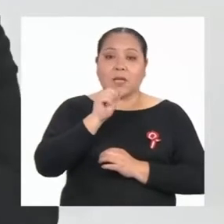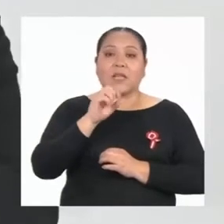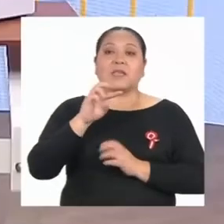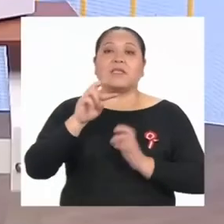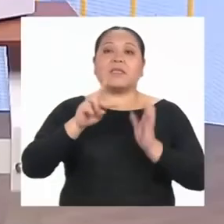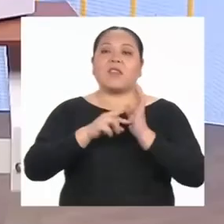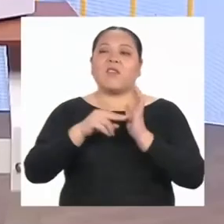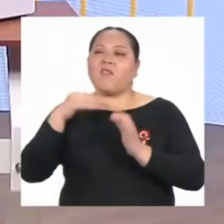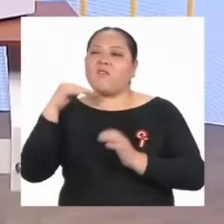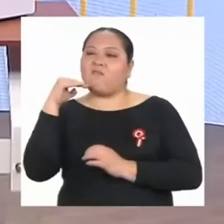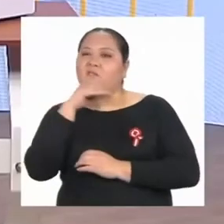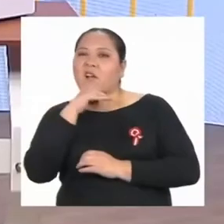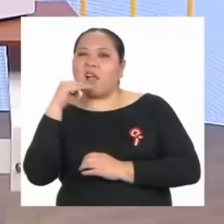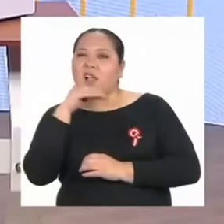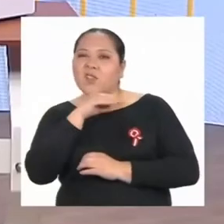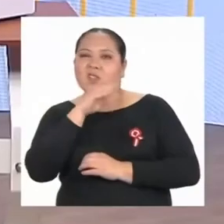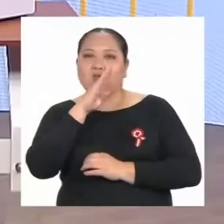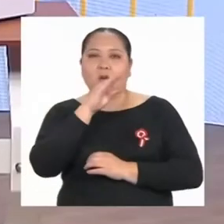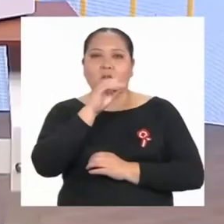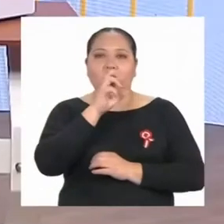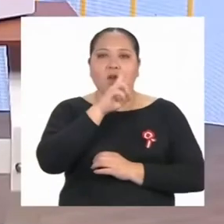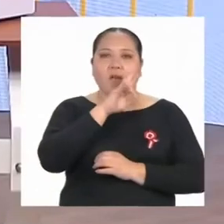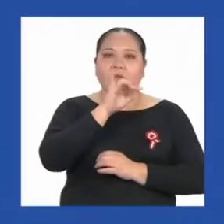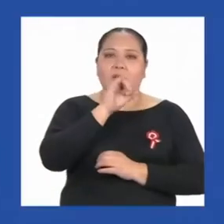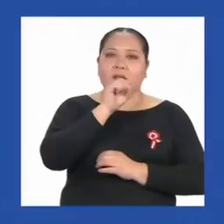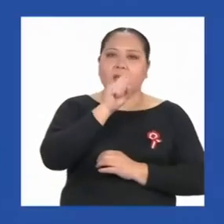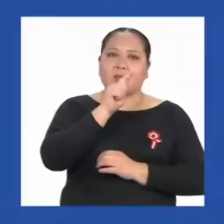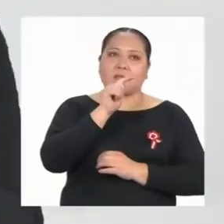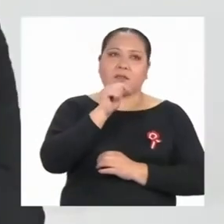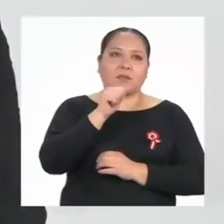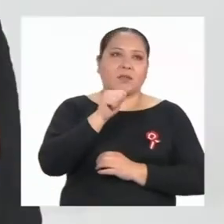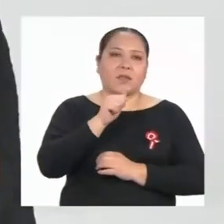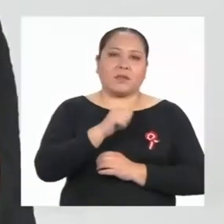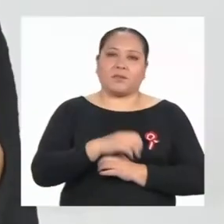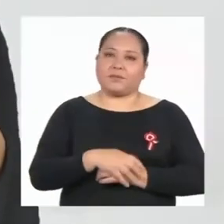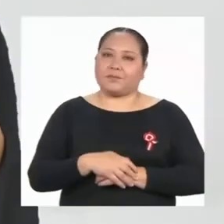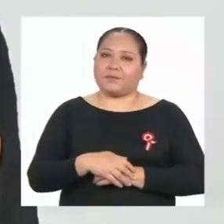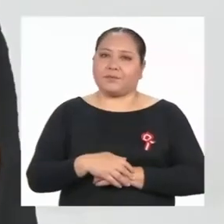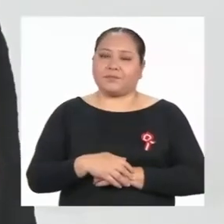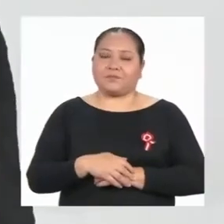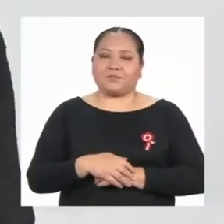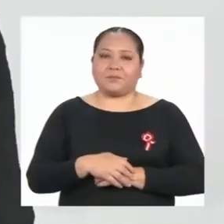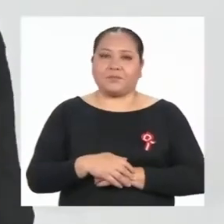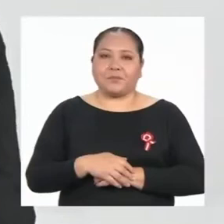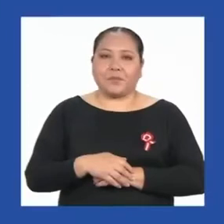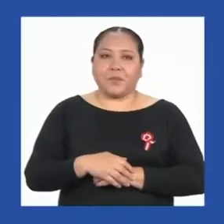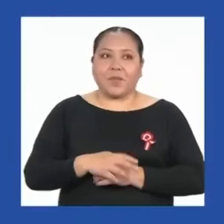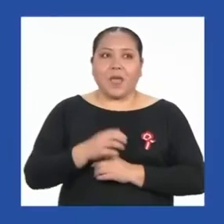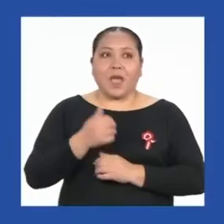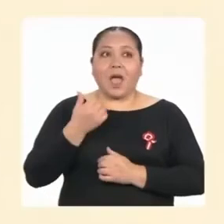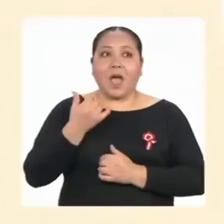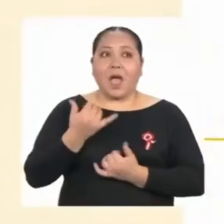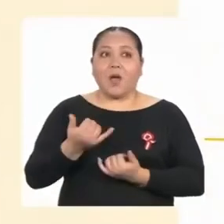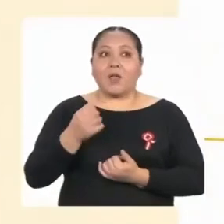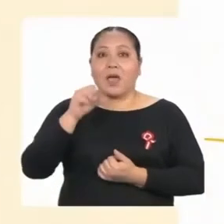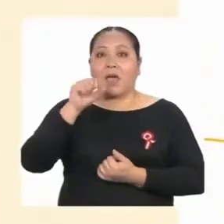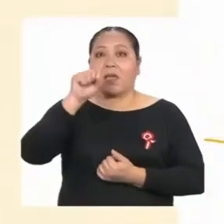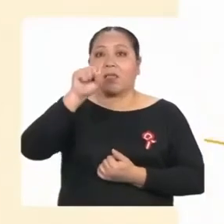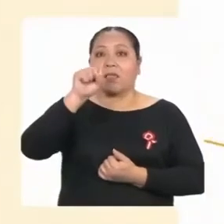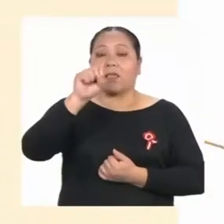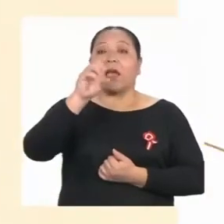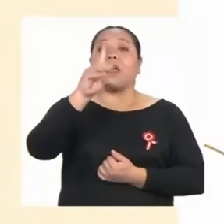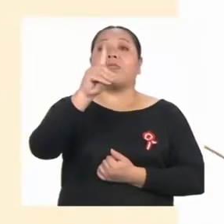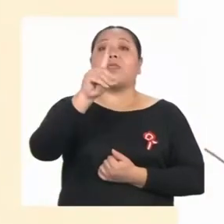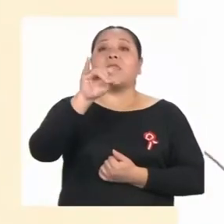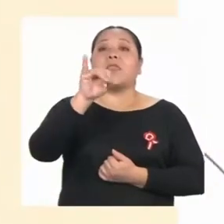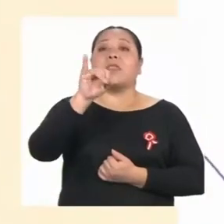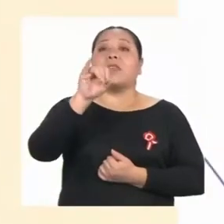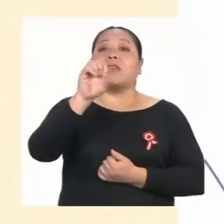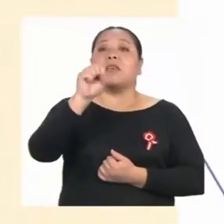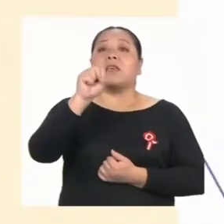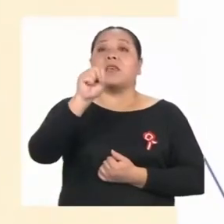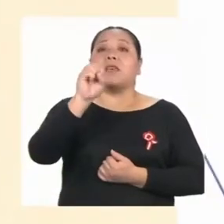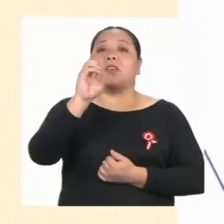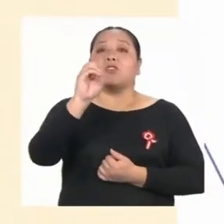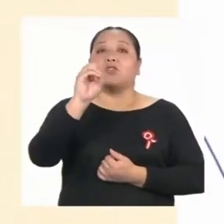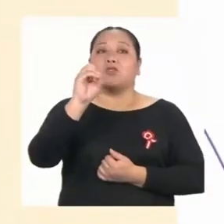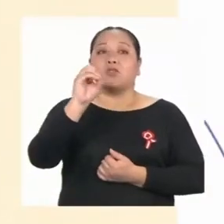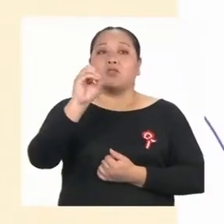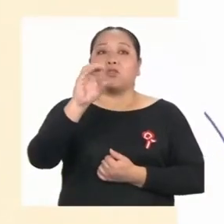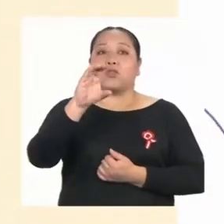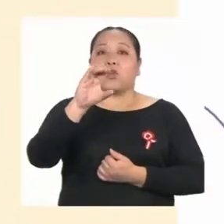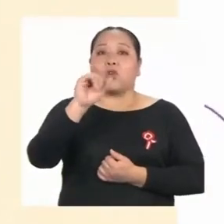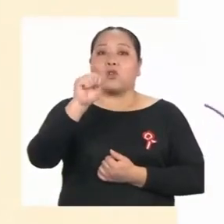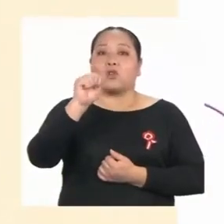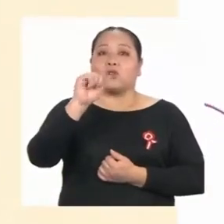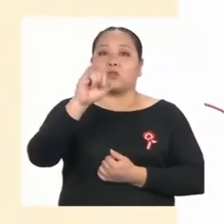falso hincha. ¡Qué roche ser un pseudobarrista! Y ahora disocial. No conozco el significado de la